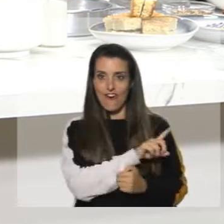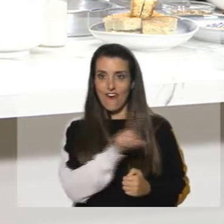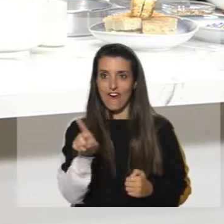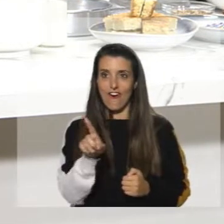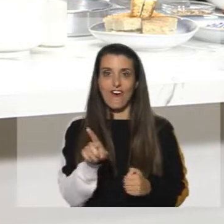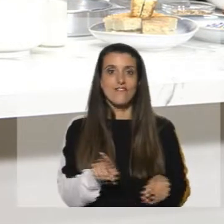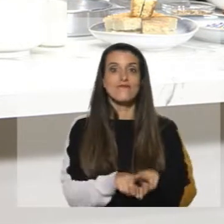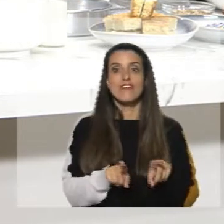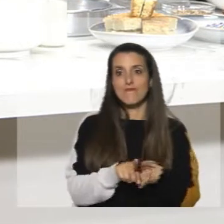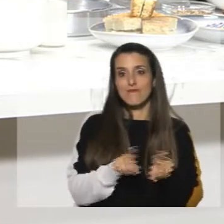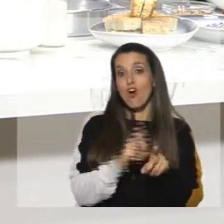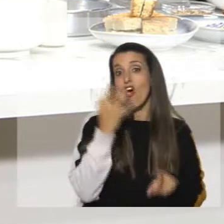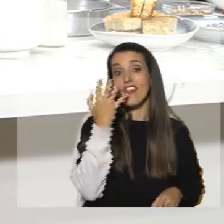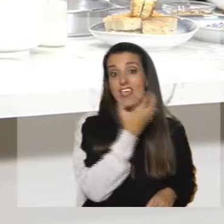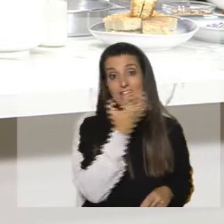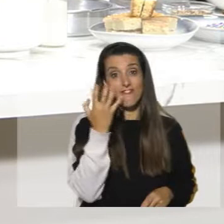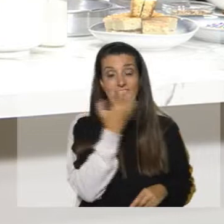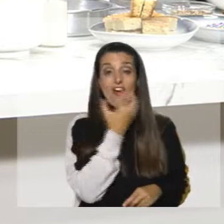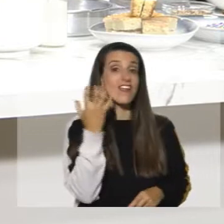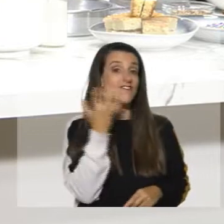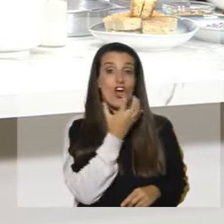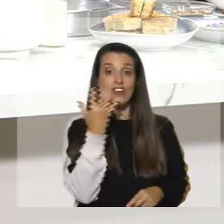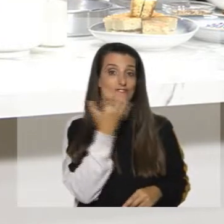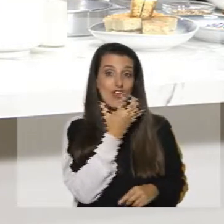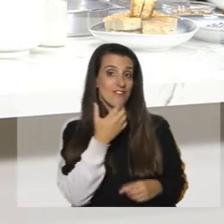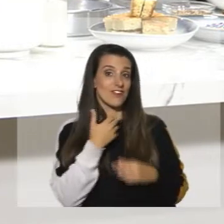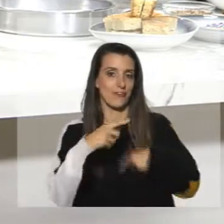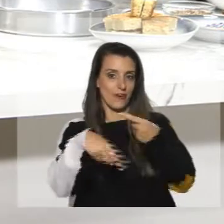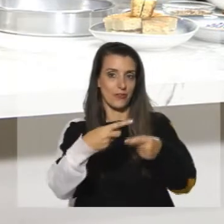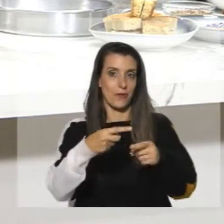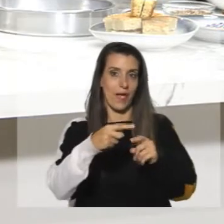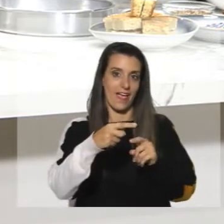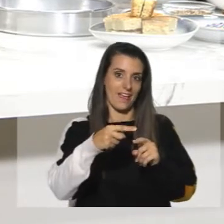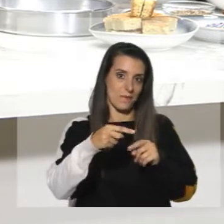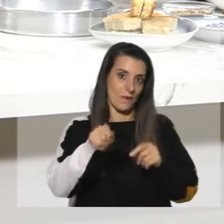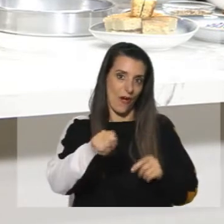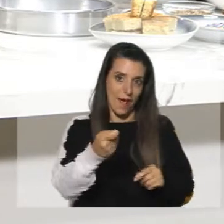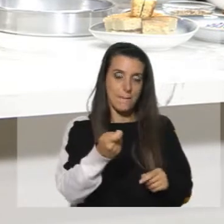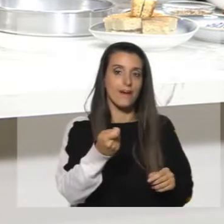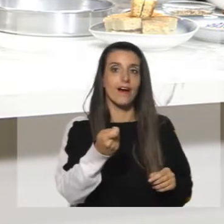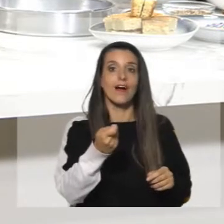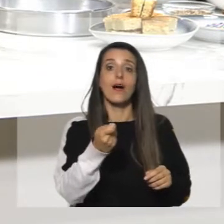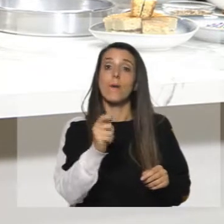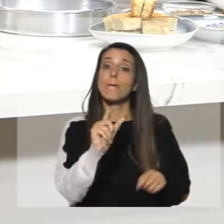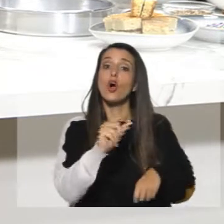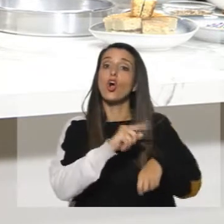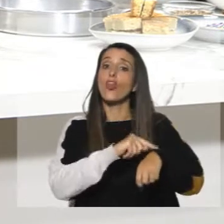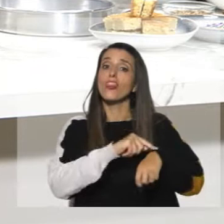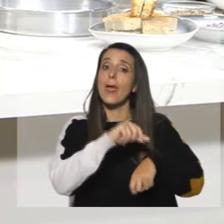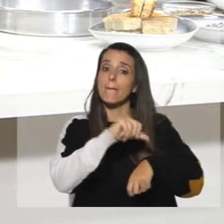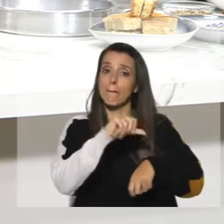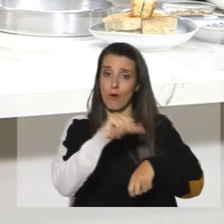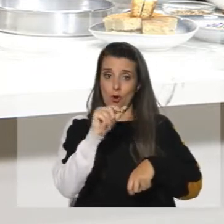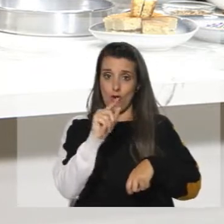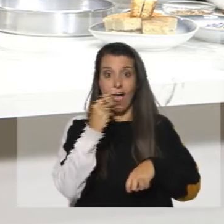cosas? Horrible. La gente te digo que abusa de las delicias. Pero de lo que hay poco tiempo y mucha cosa para hacer, así que te